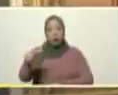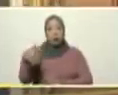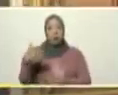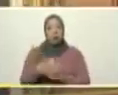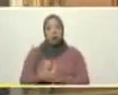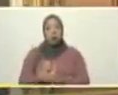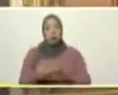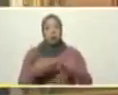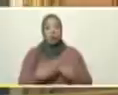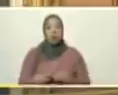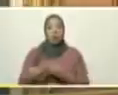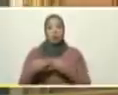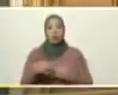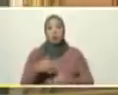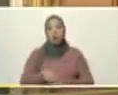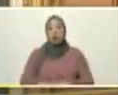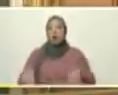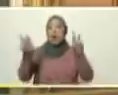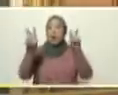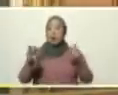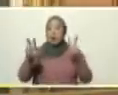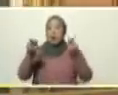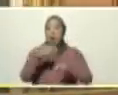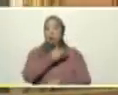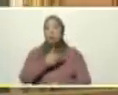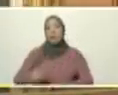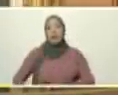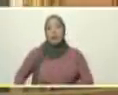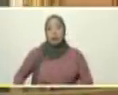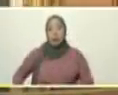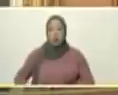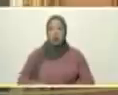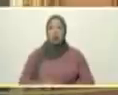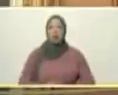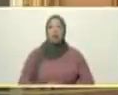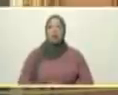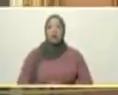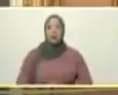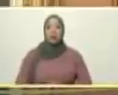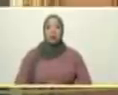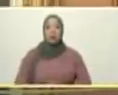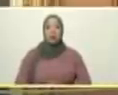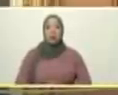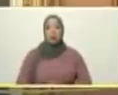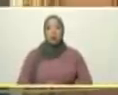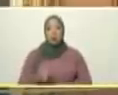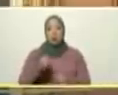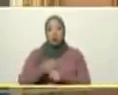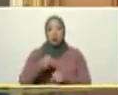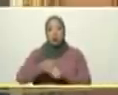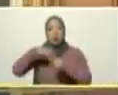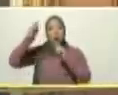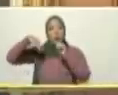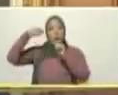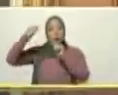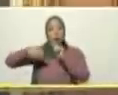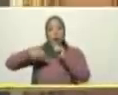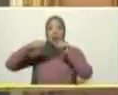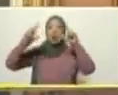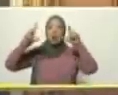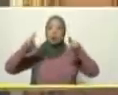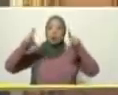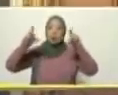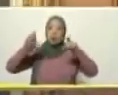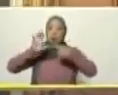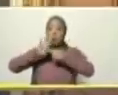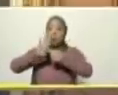juramentar el nuevo presidente, que mostraban imágenes de este salón,